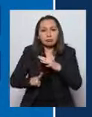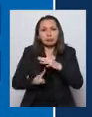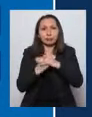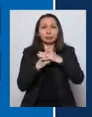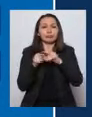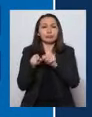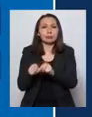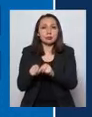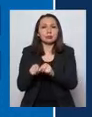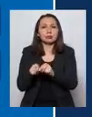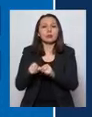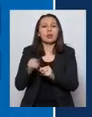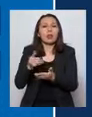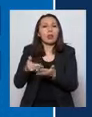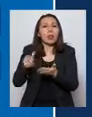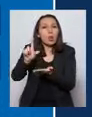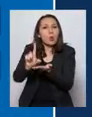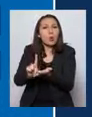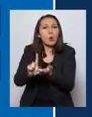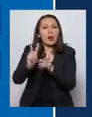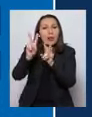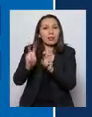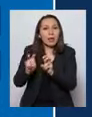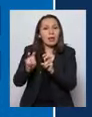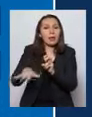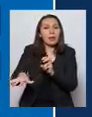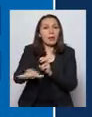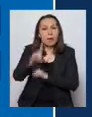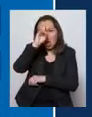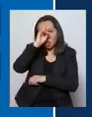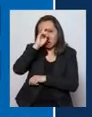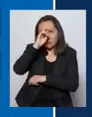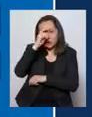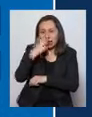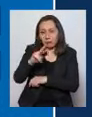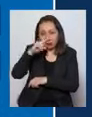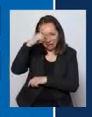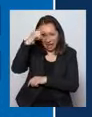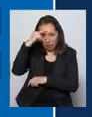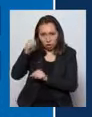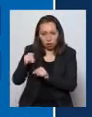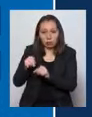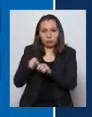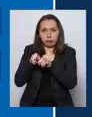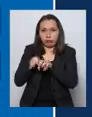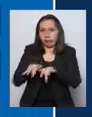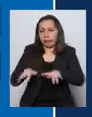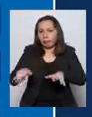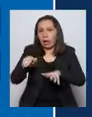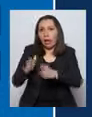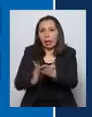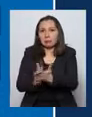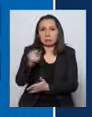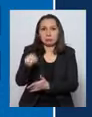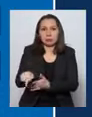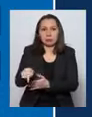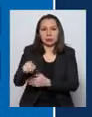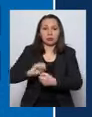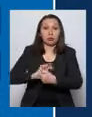brote que se desarrolló en relación al hospital de san antonio y es por eso que